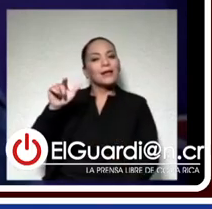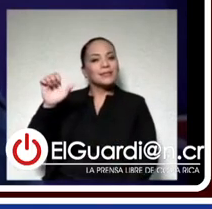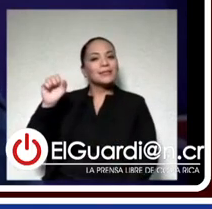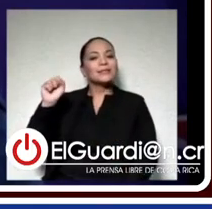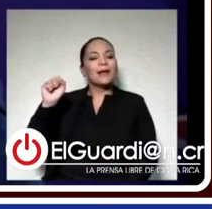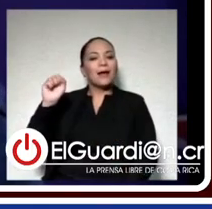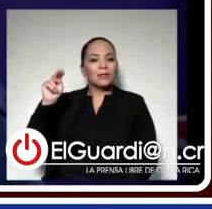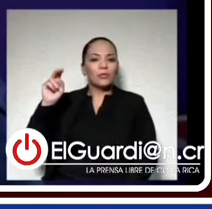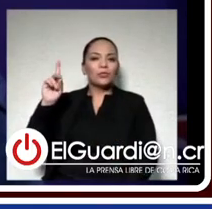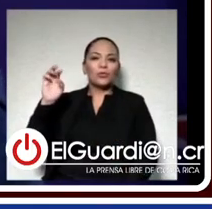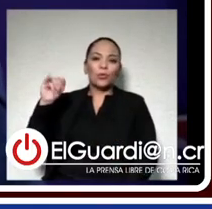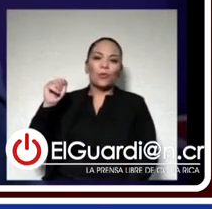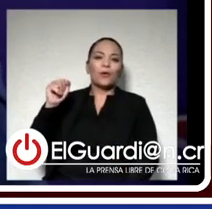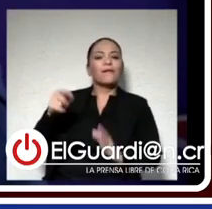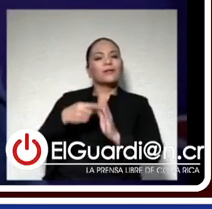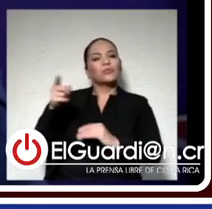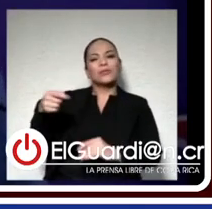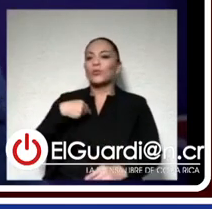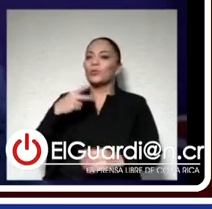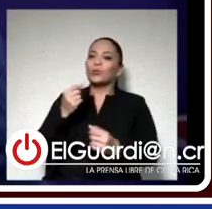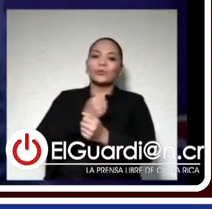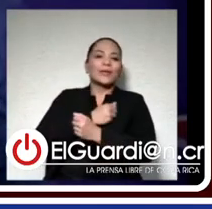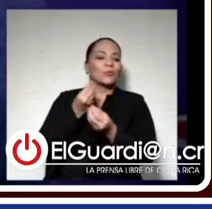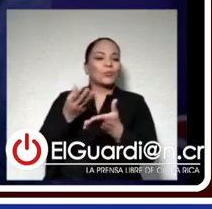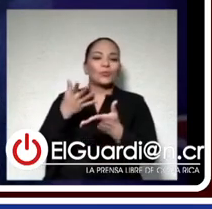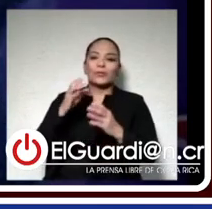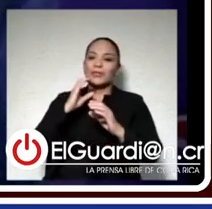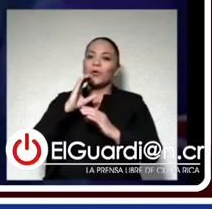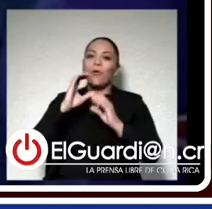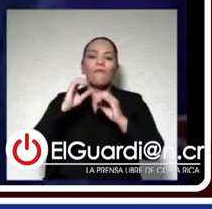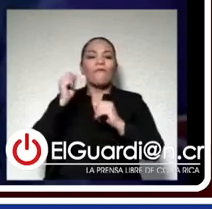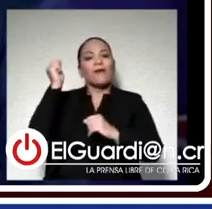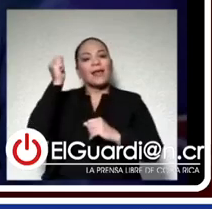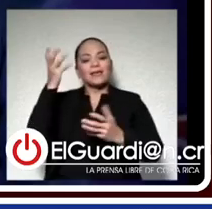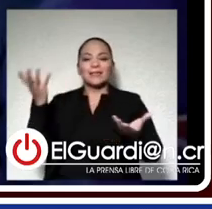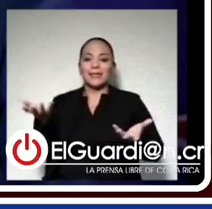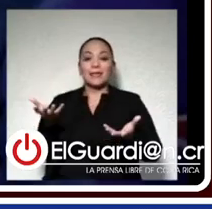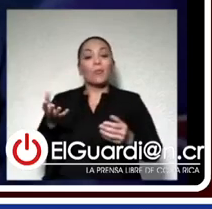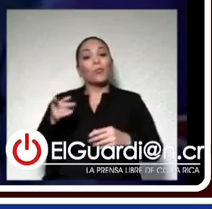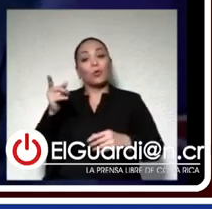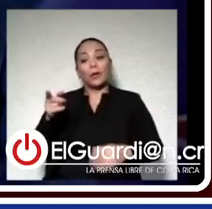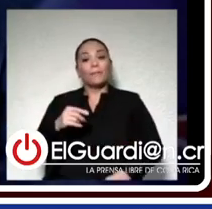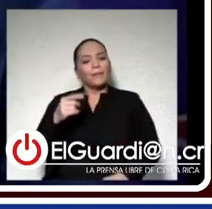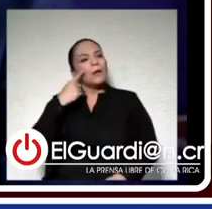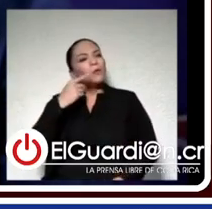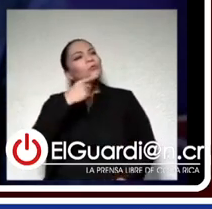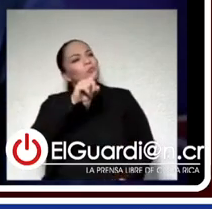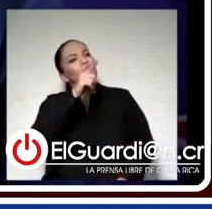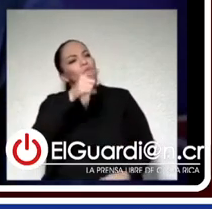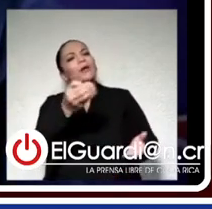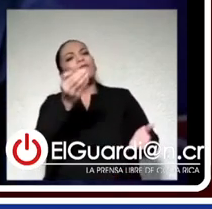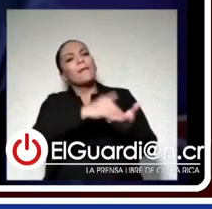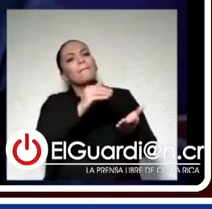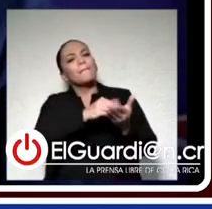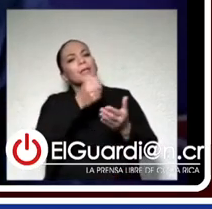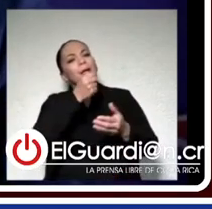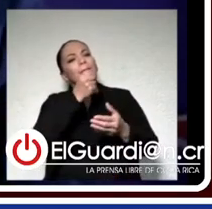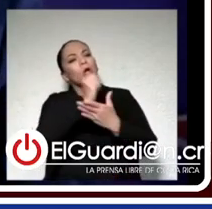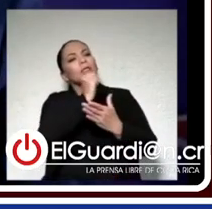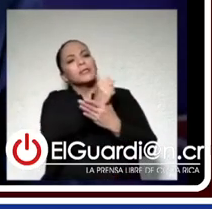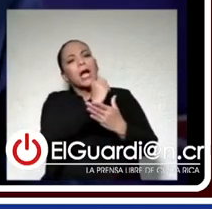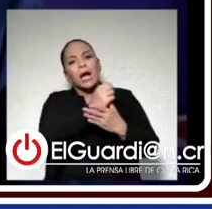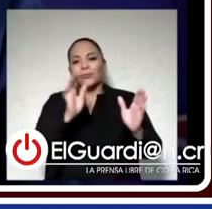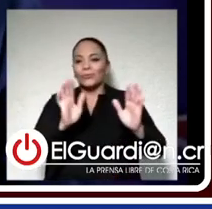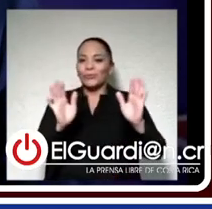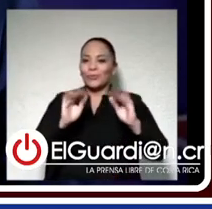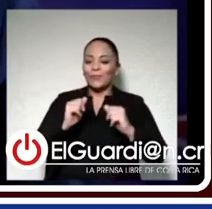veces no nos queremos tanto en estas conferencias. Usted reitera que los periodistas de Costa Rica son sicarios. No, eso es como decir, usted reitera